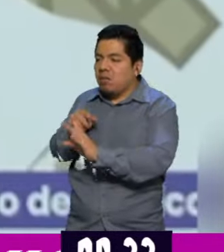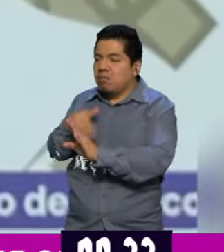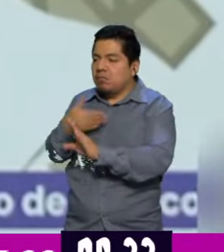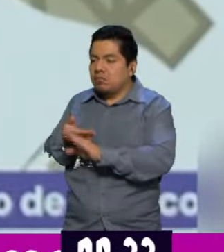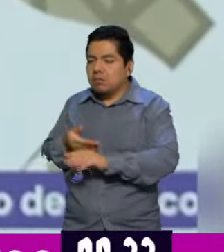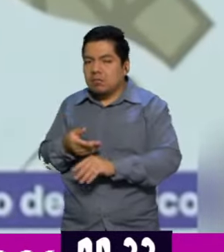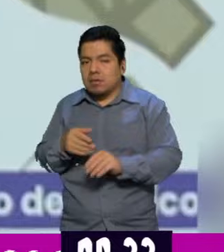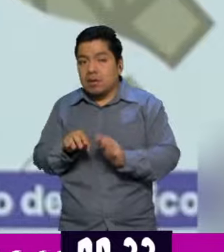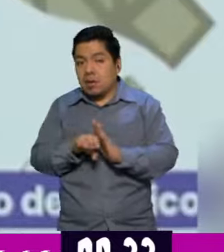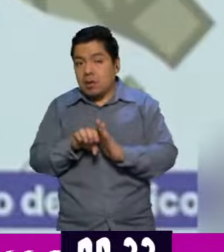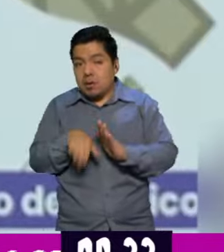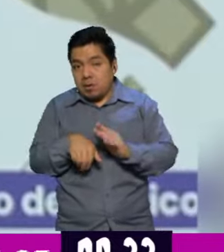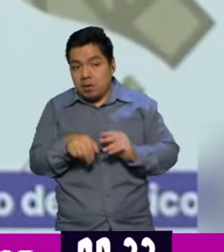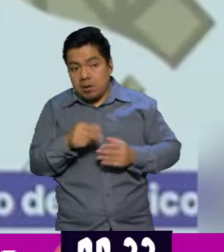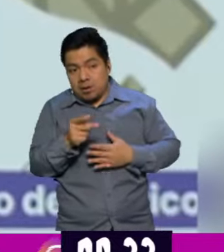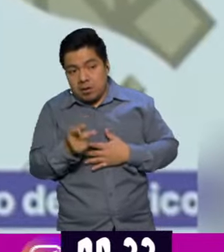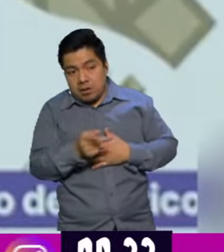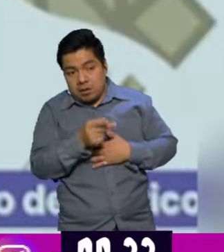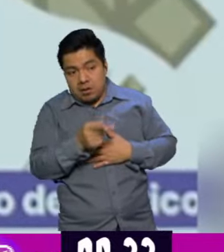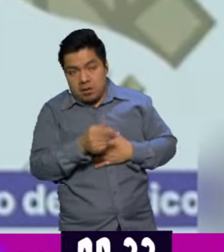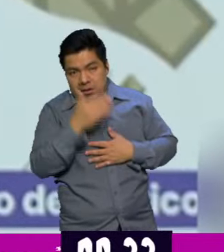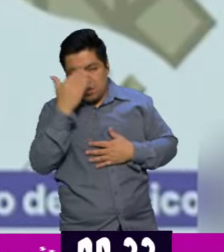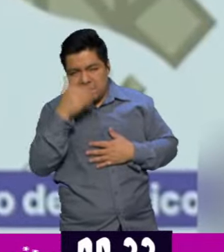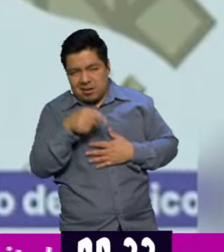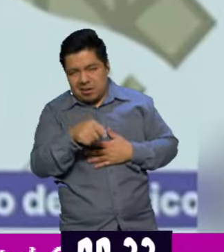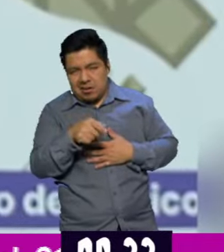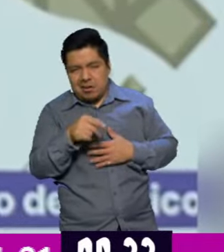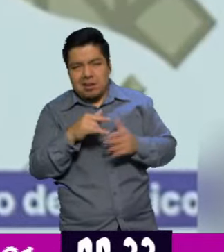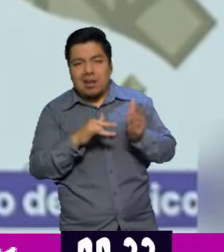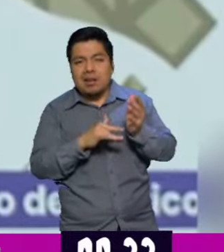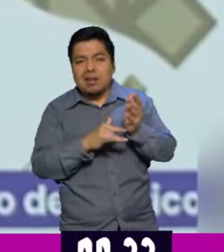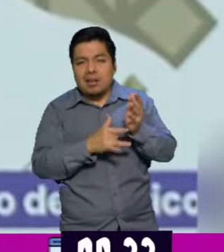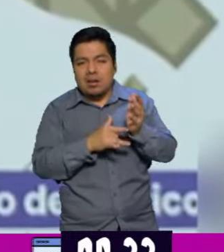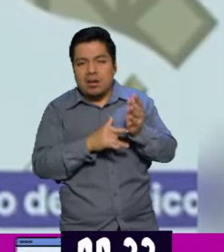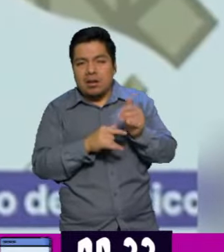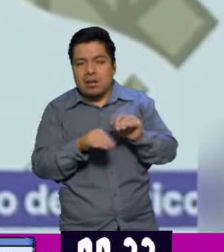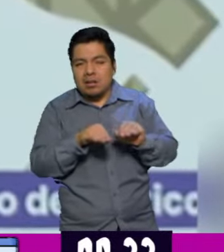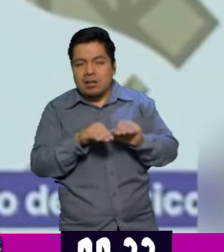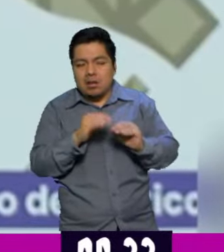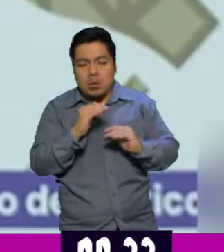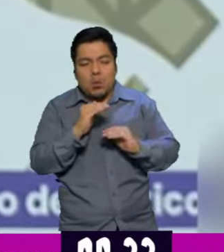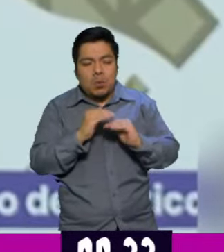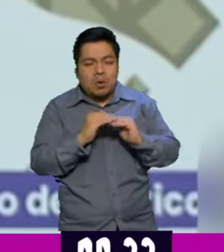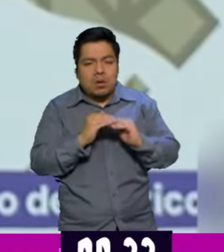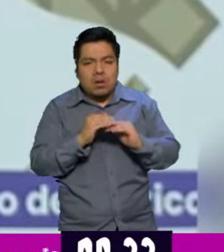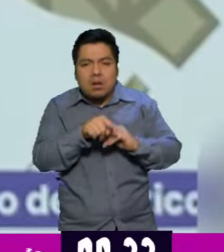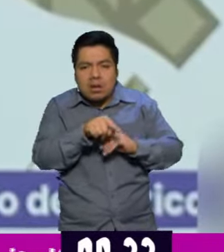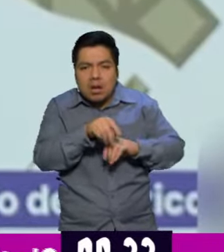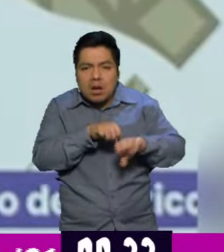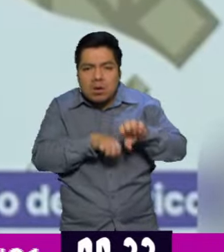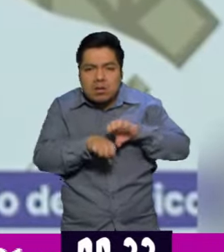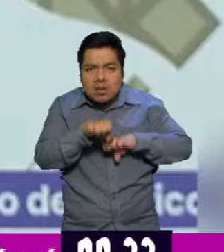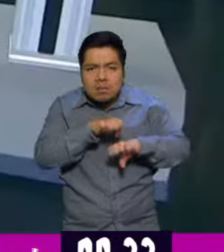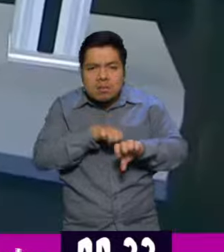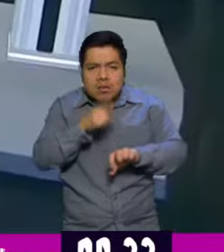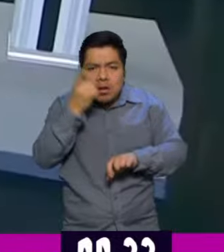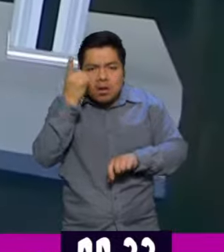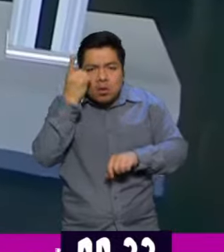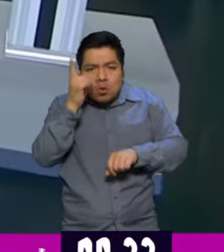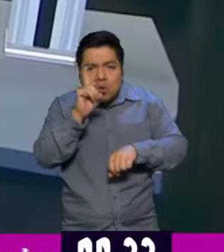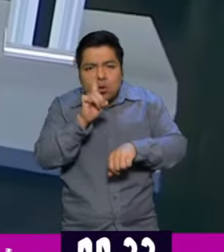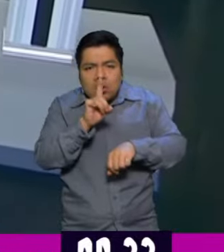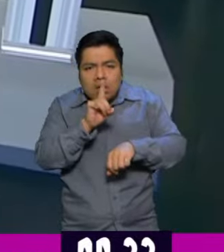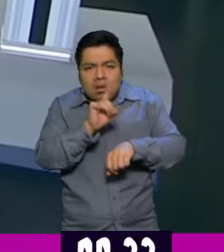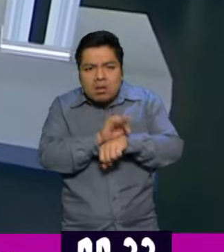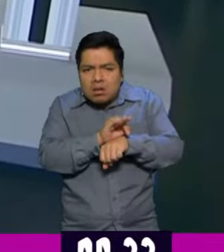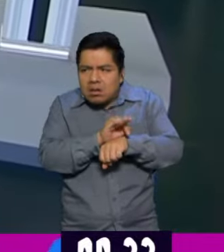le preguntan de si rebajarían el horario laboral, defendió a los empresarios. Claro, es que